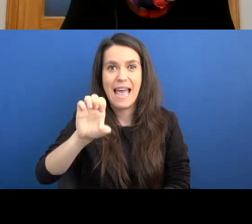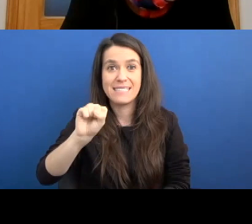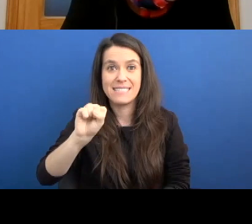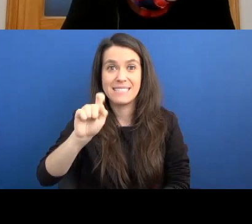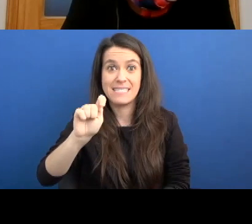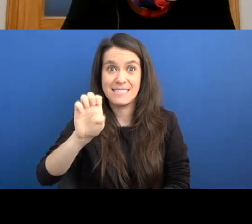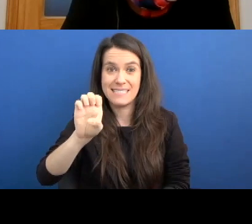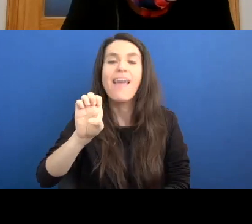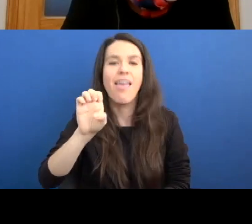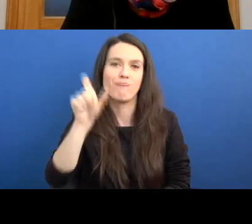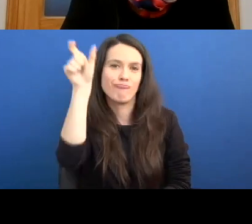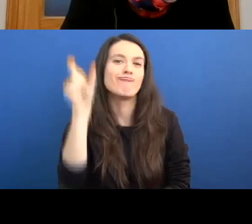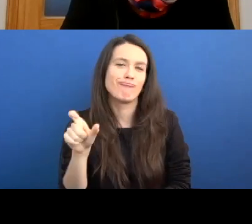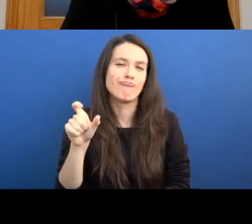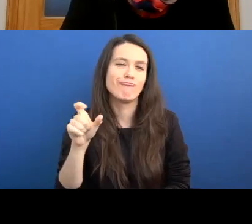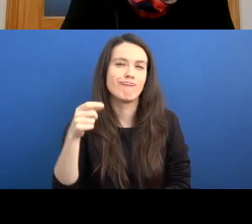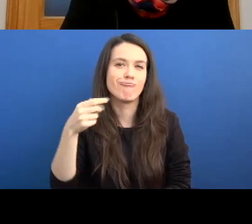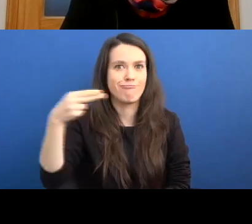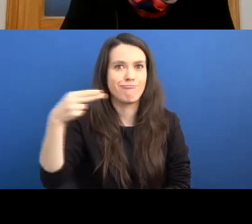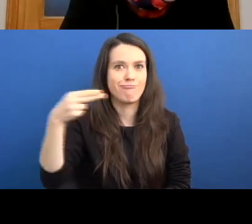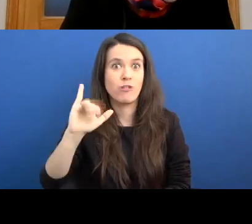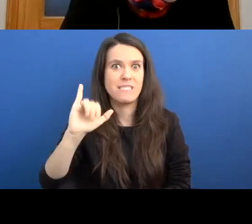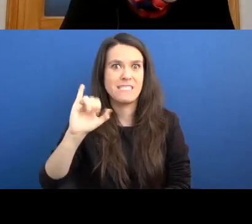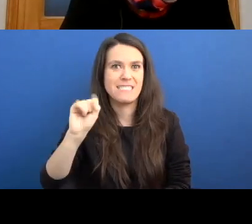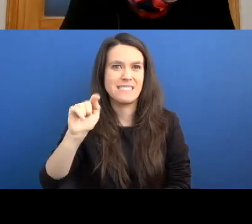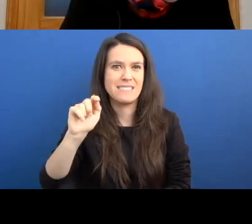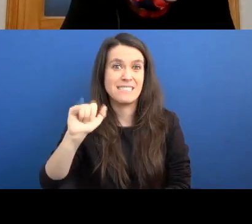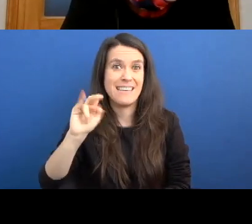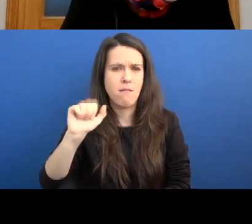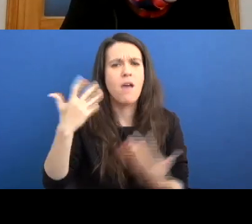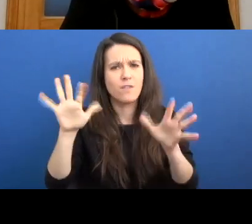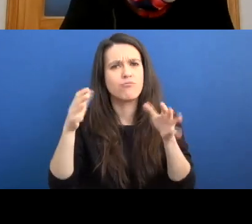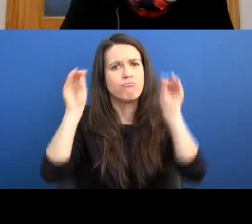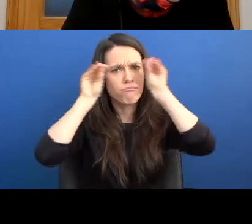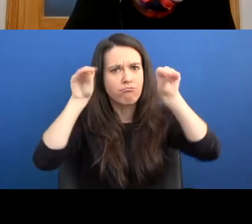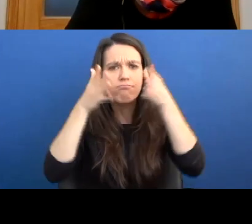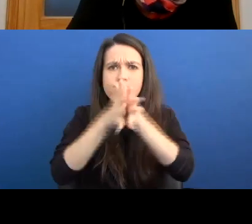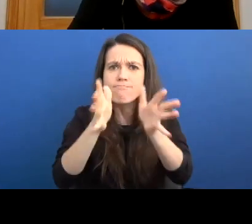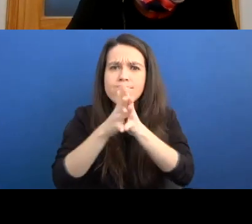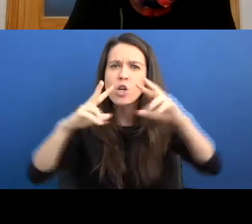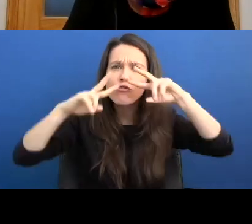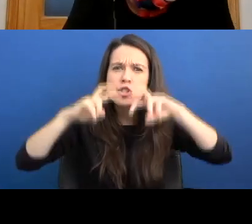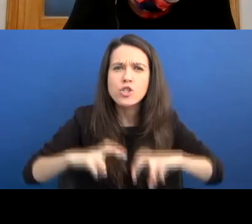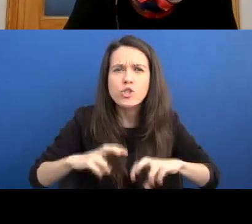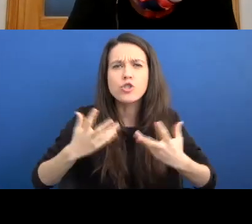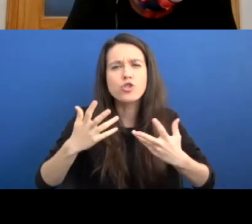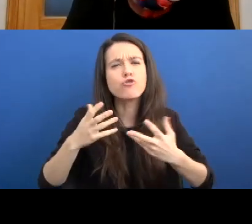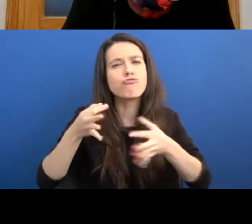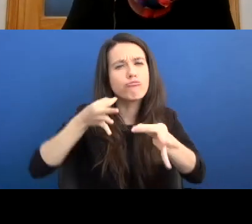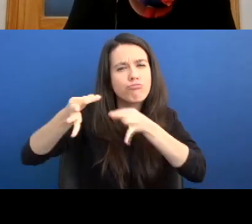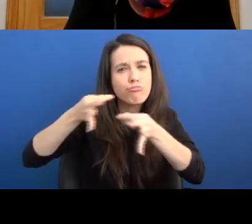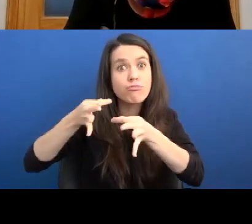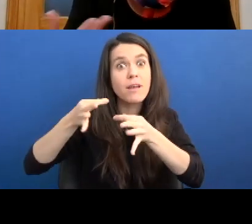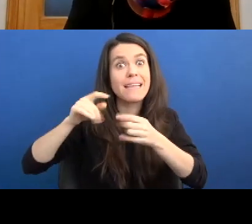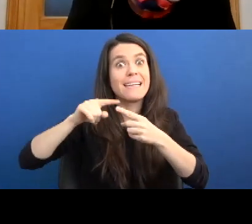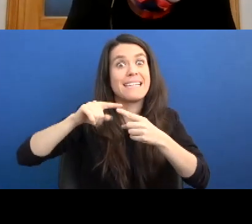Cristina Stardula. Nos impartió una cátedra sobre las investigaciones realizadas en el uso